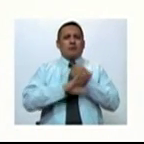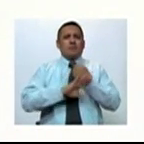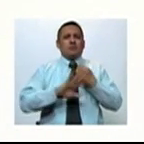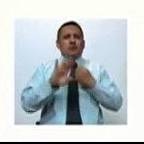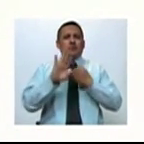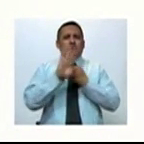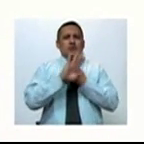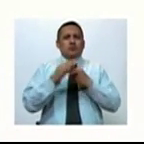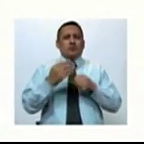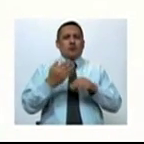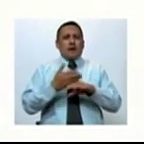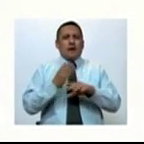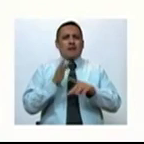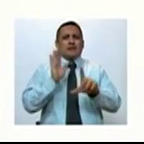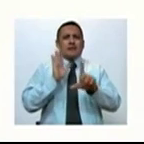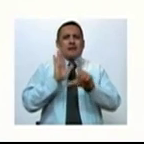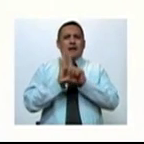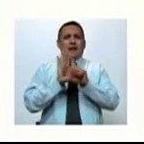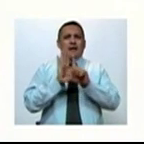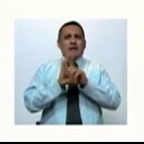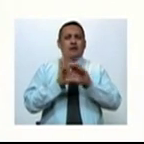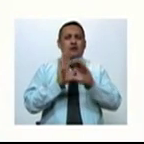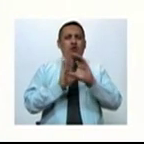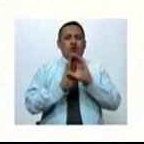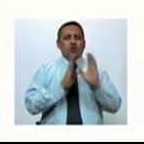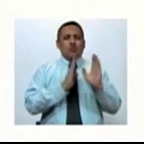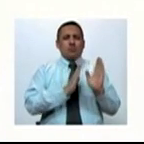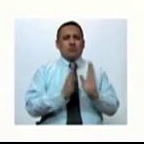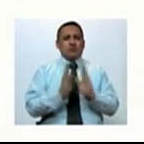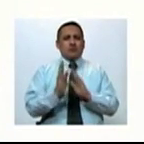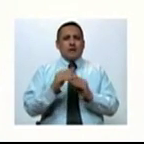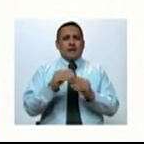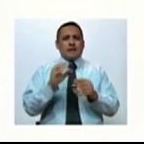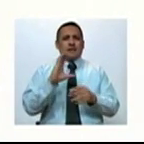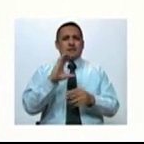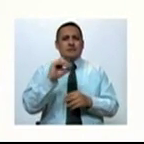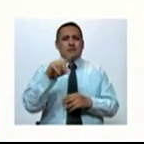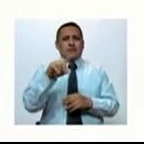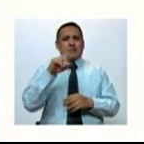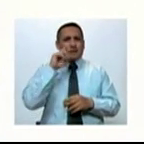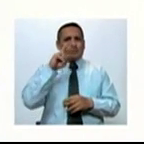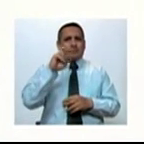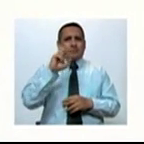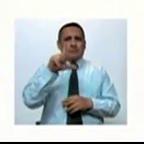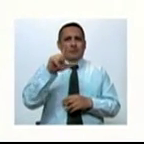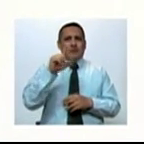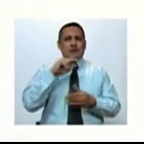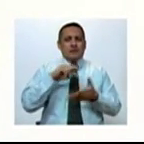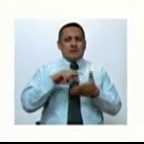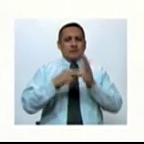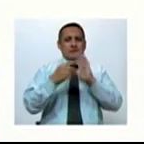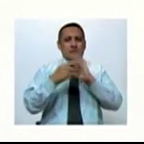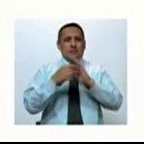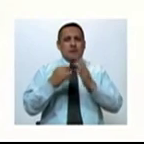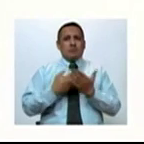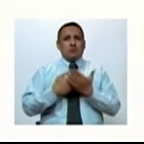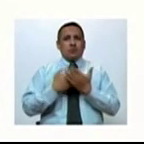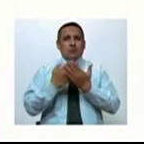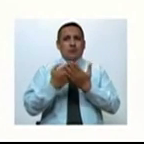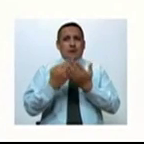protección desde la ley, desde el Código Procesal Civil, que permite